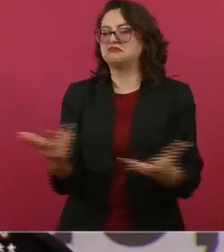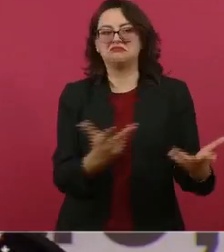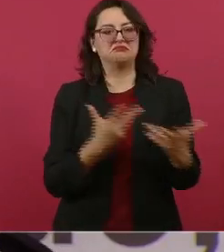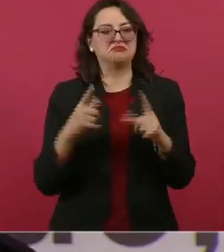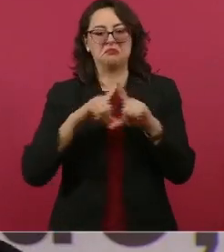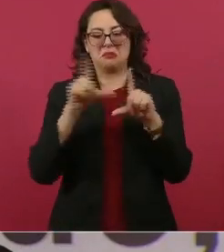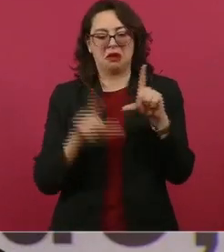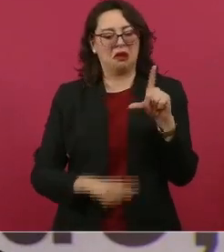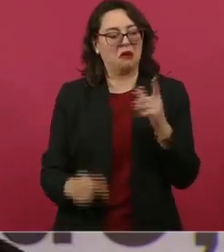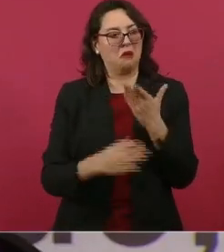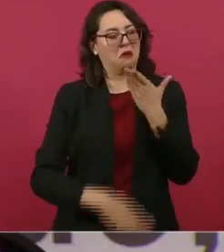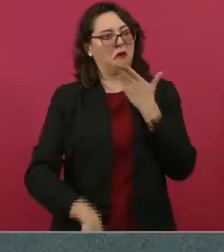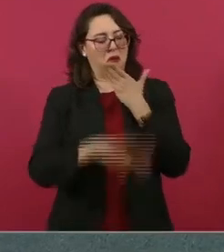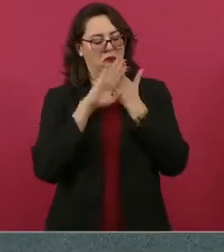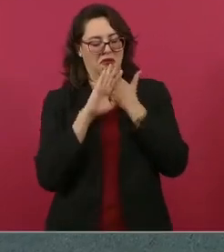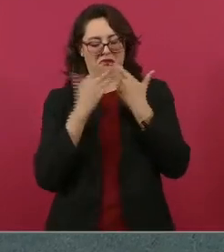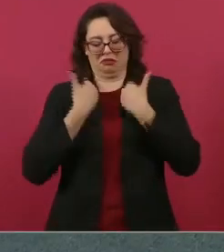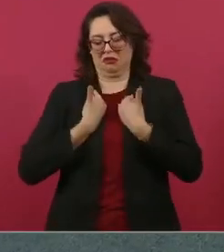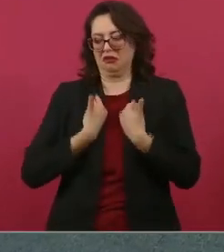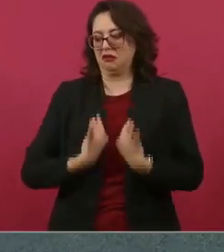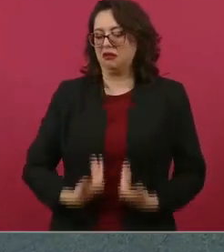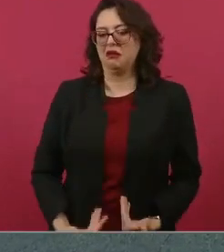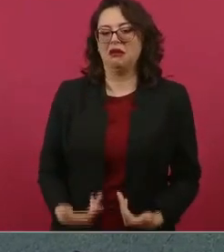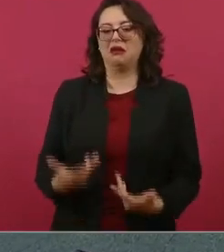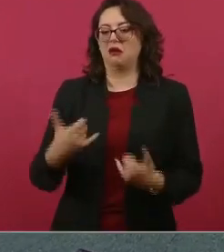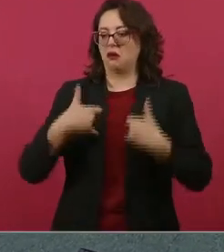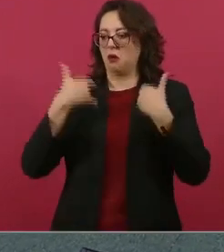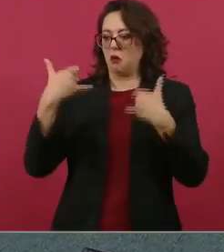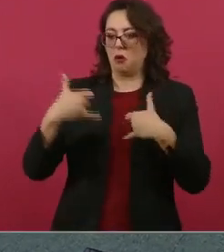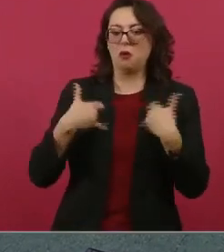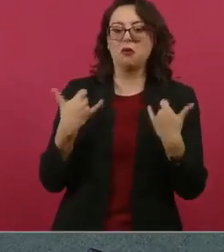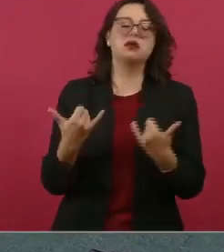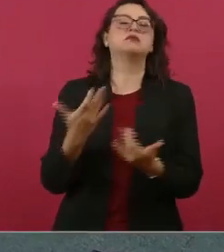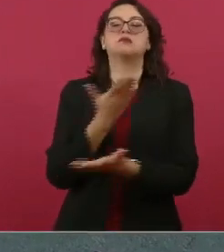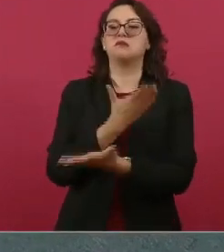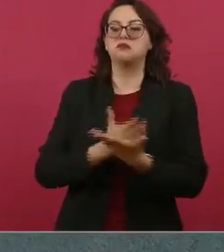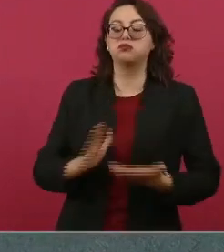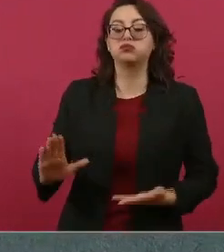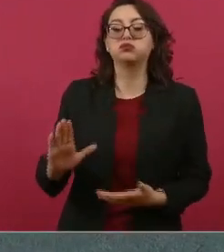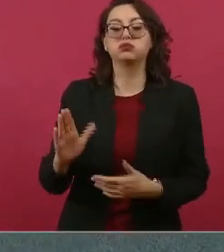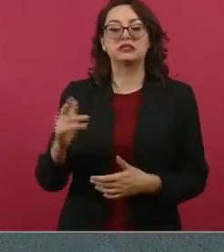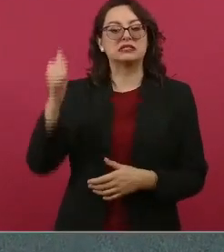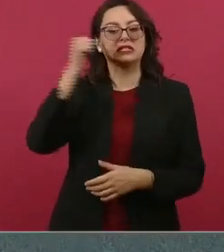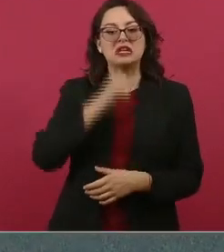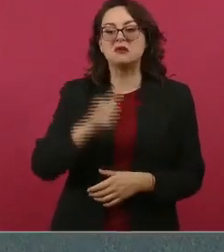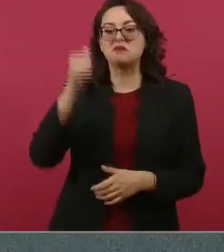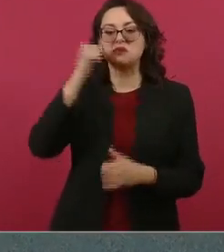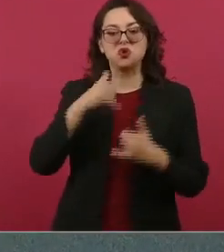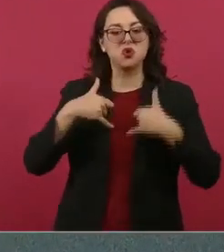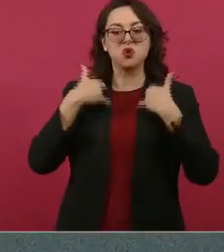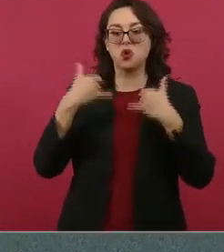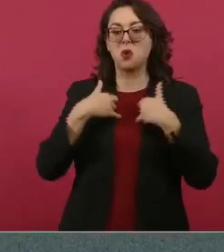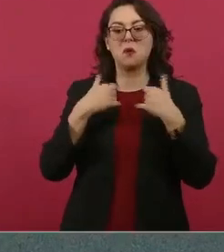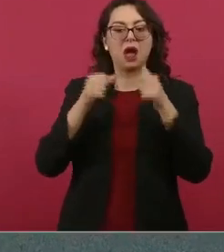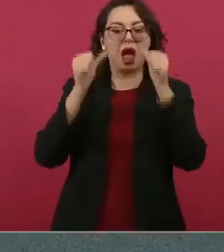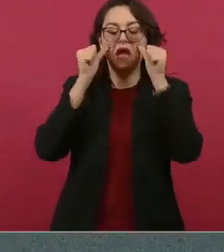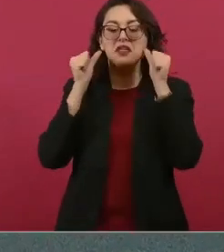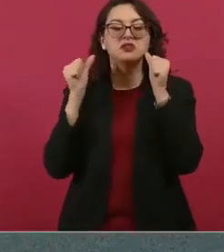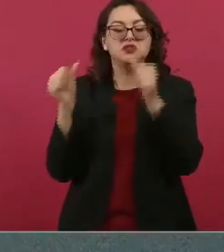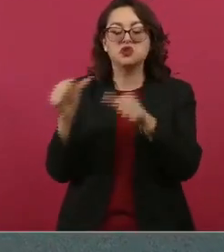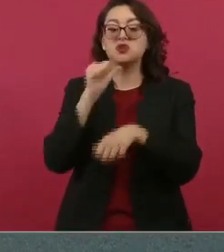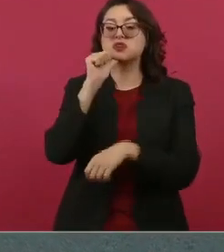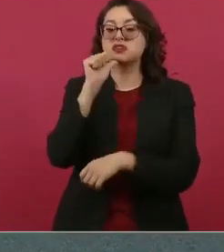país. Pero la inconformidad de los eternos excluidos, de los que hemos dejado atrás,